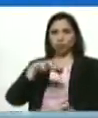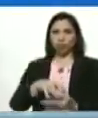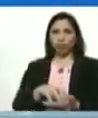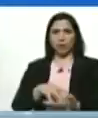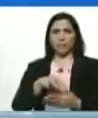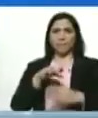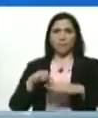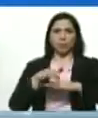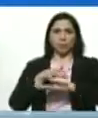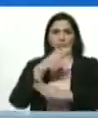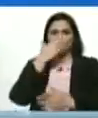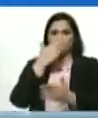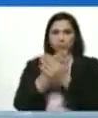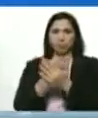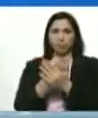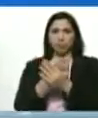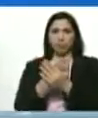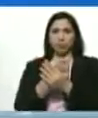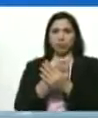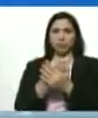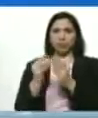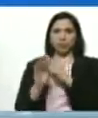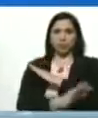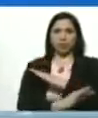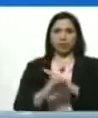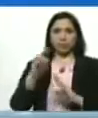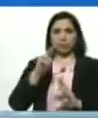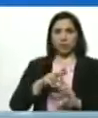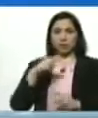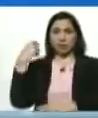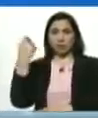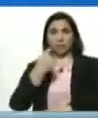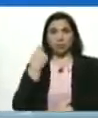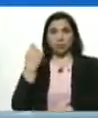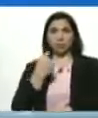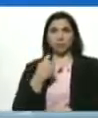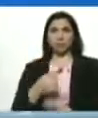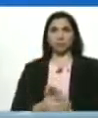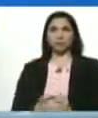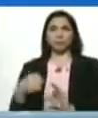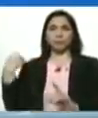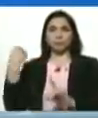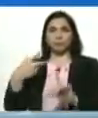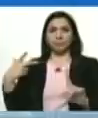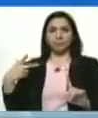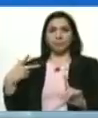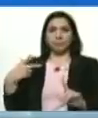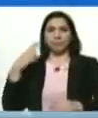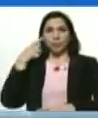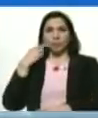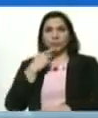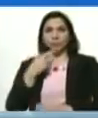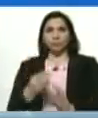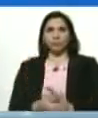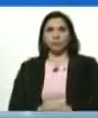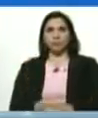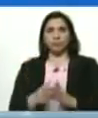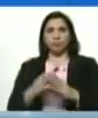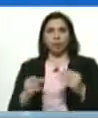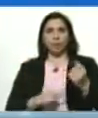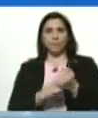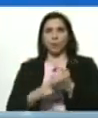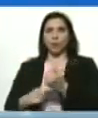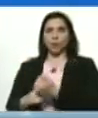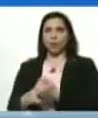municipios fronterizos del táchira apure amazonas y bolívar todo el apoyo